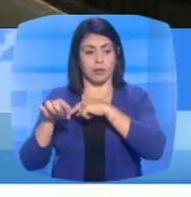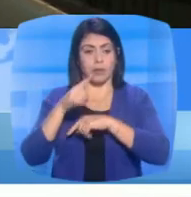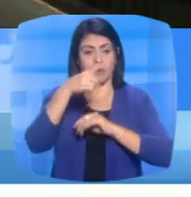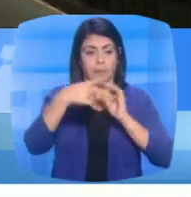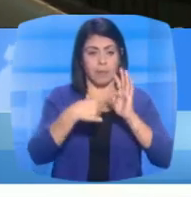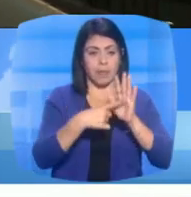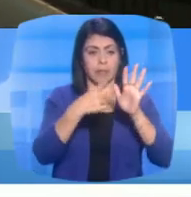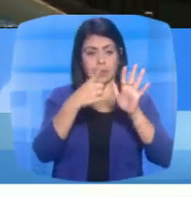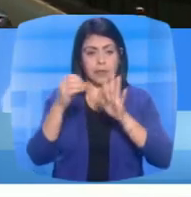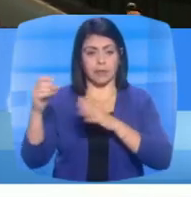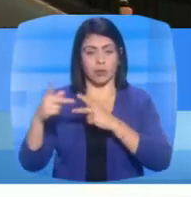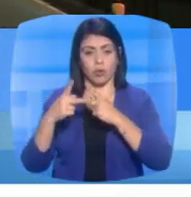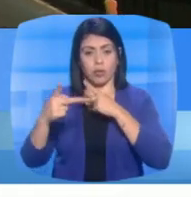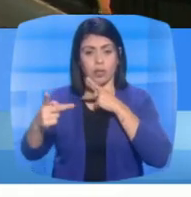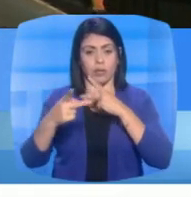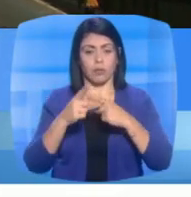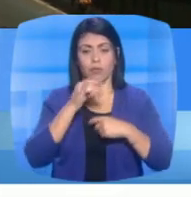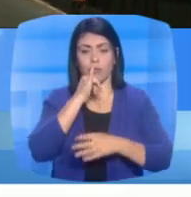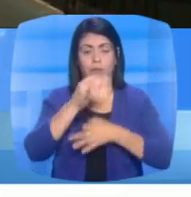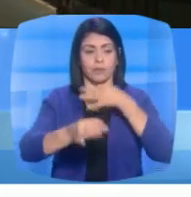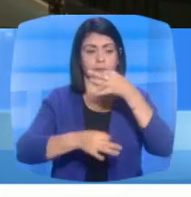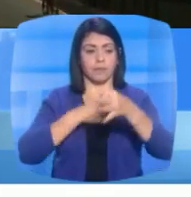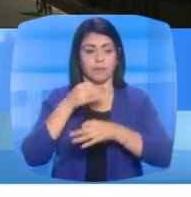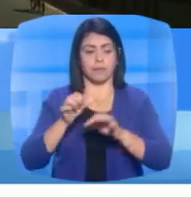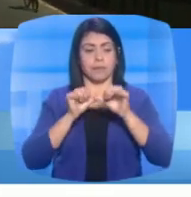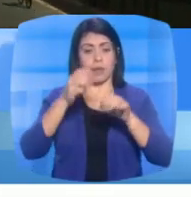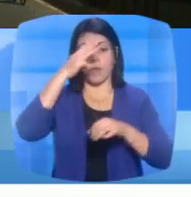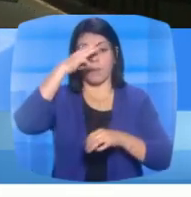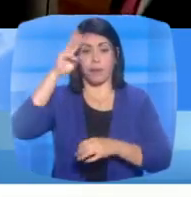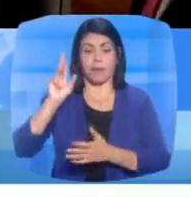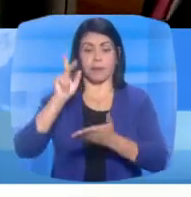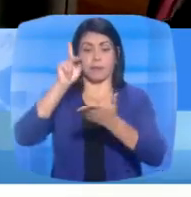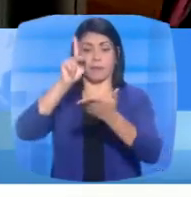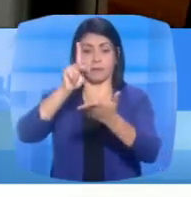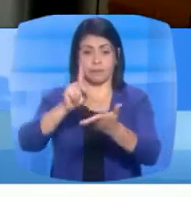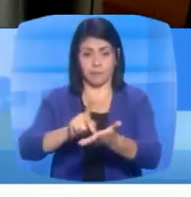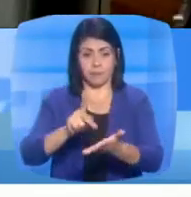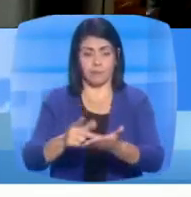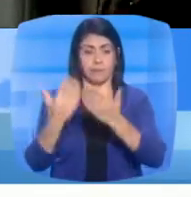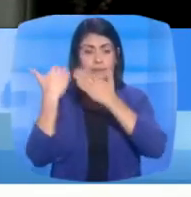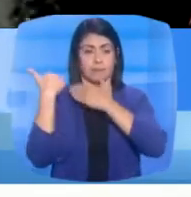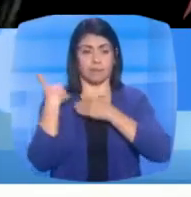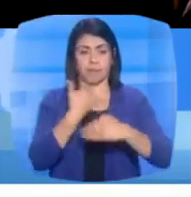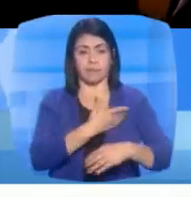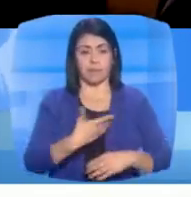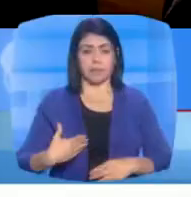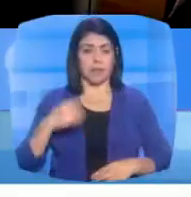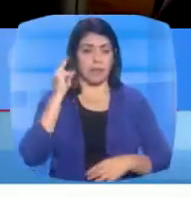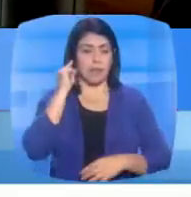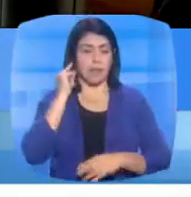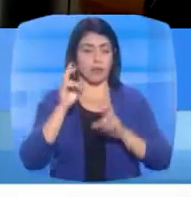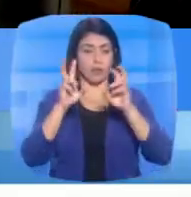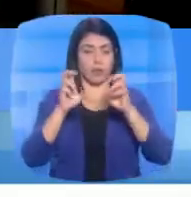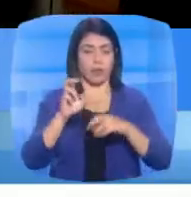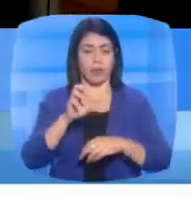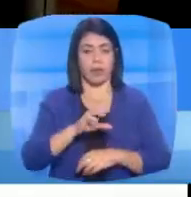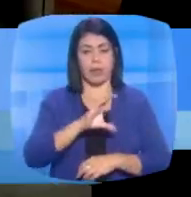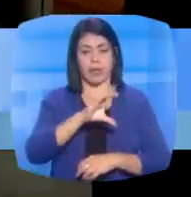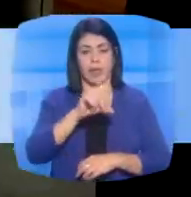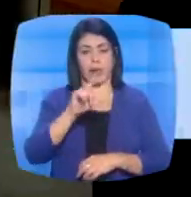1600 km esta declaración la ofreció en México donde asistirá a la toma de posesión de la presid